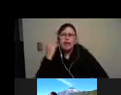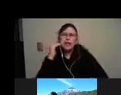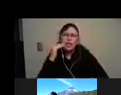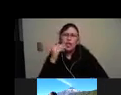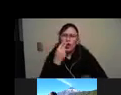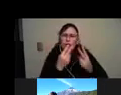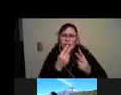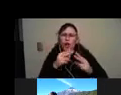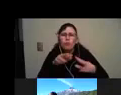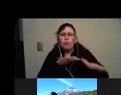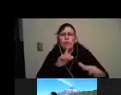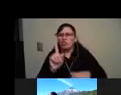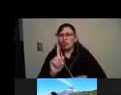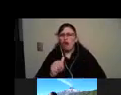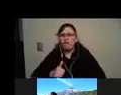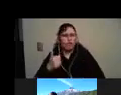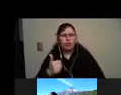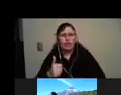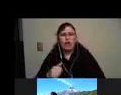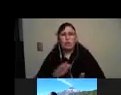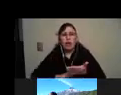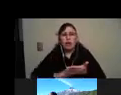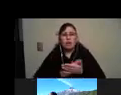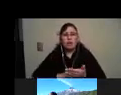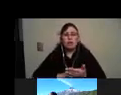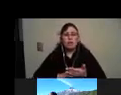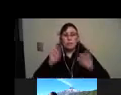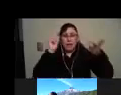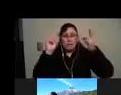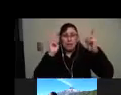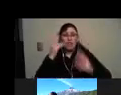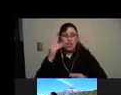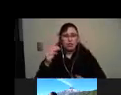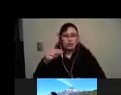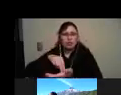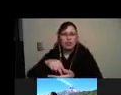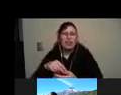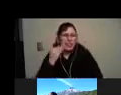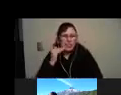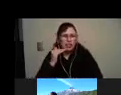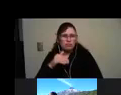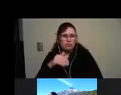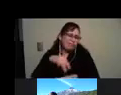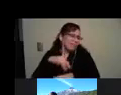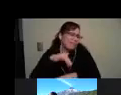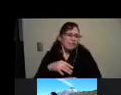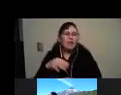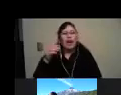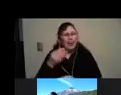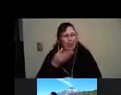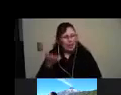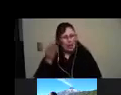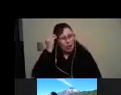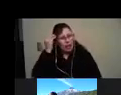involuntario, que iba en una micro, ¿cierto? Que tenía un síndrome de Tourette, si no me equivoco, ¿ya? Y que